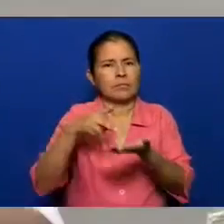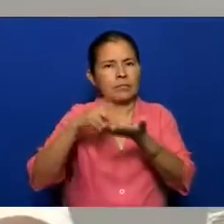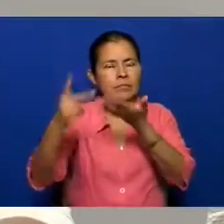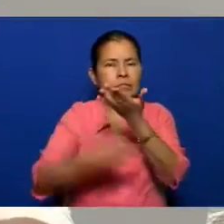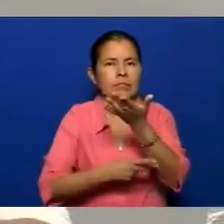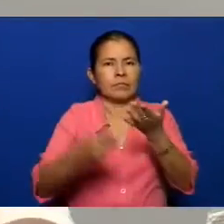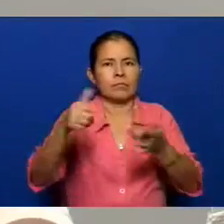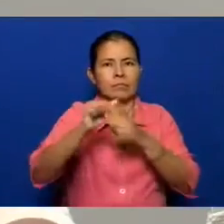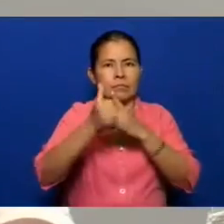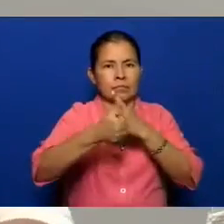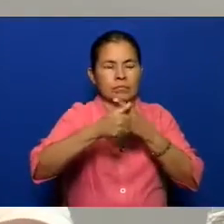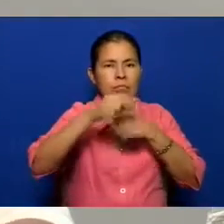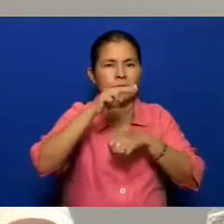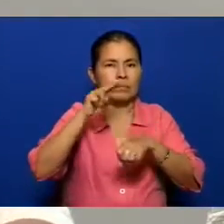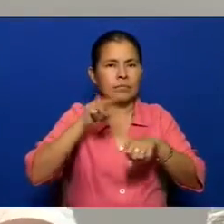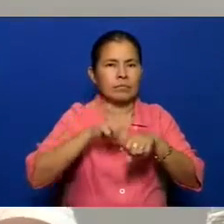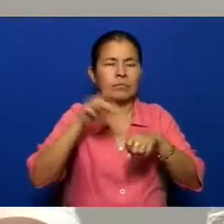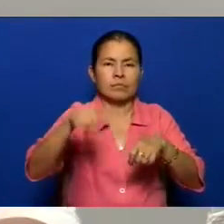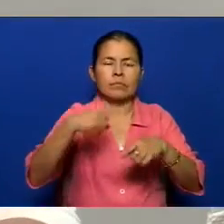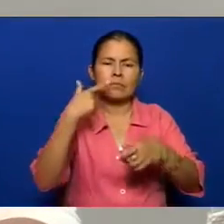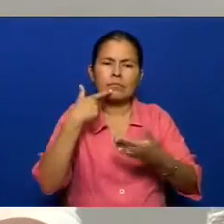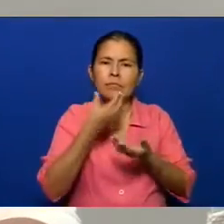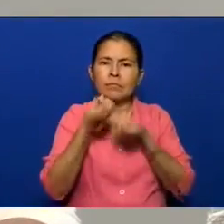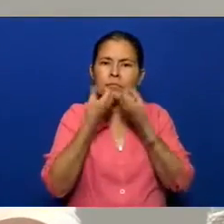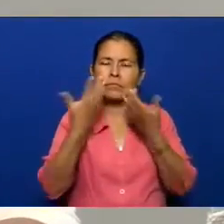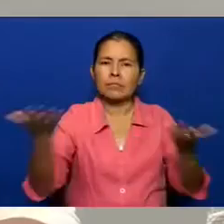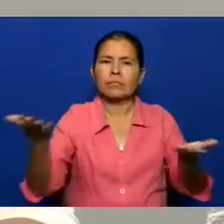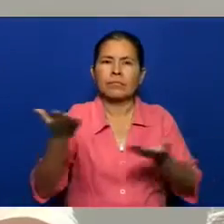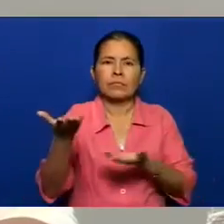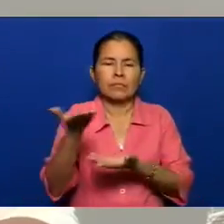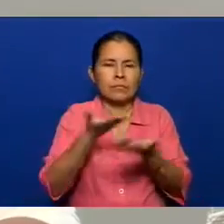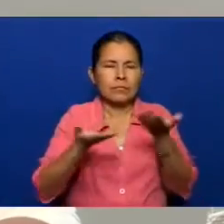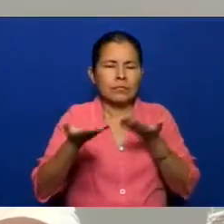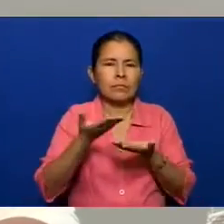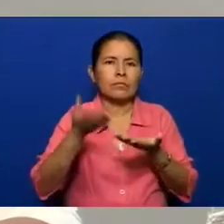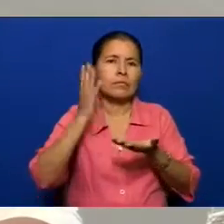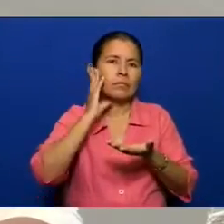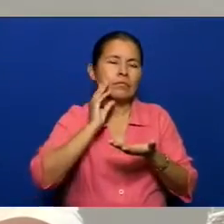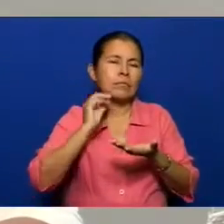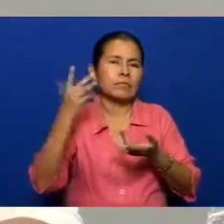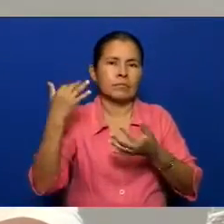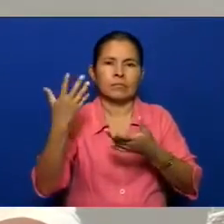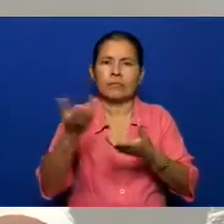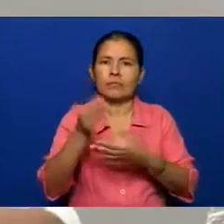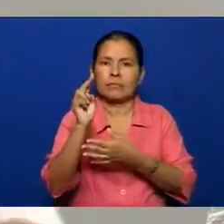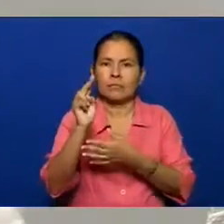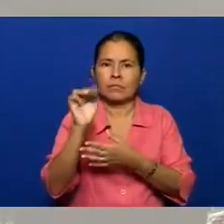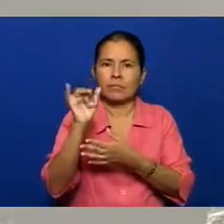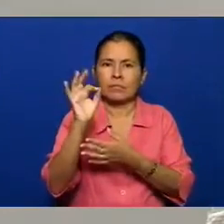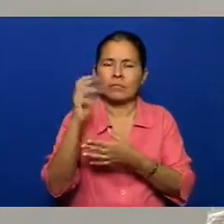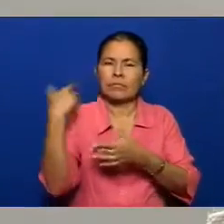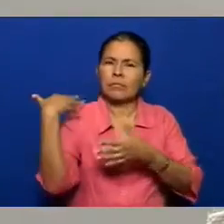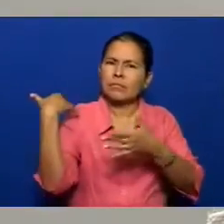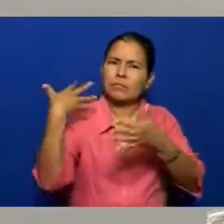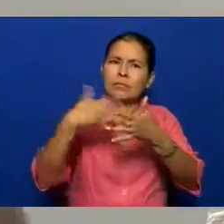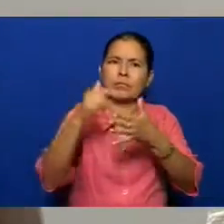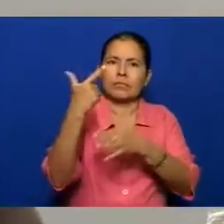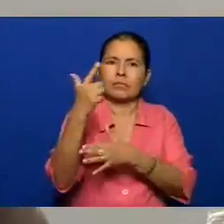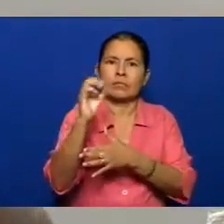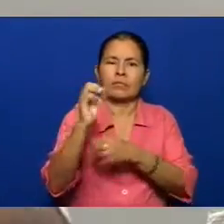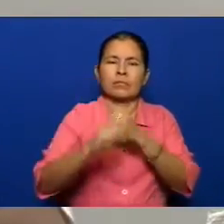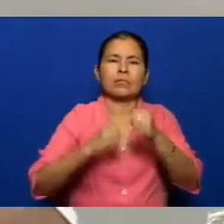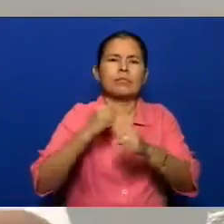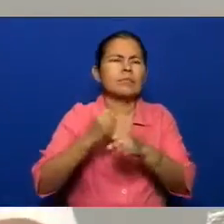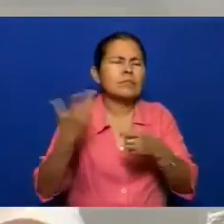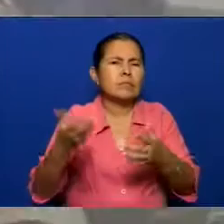y por mucho compartirnos gusto. Esta experiencia de UNICEF durante 70 años. ¿Qué es UNICEF y cómo surge,